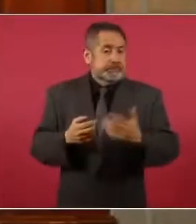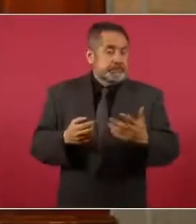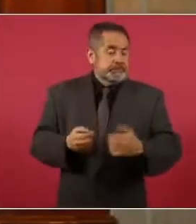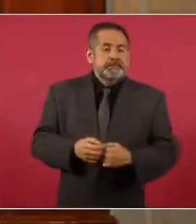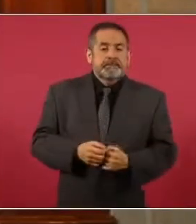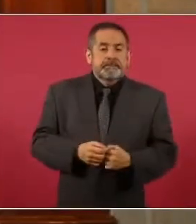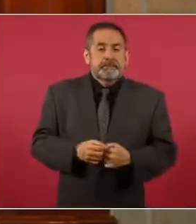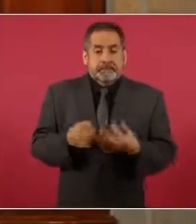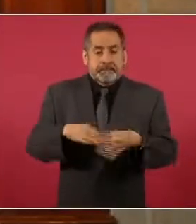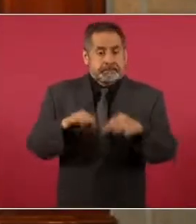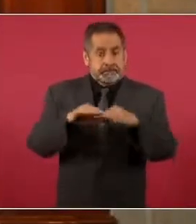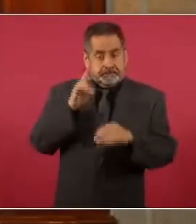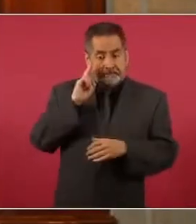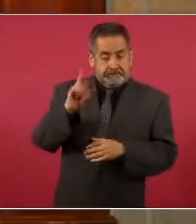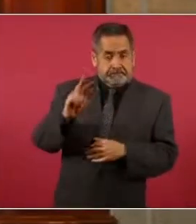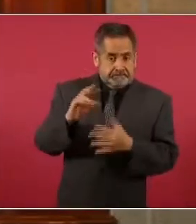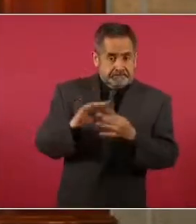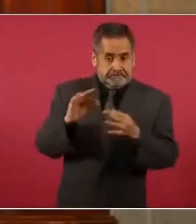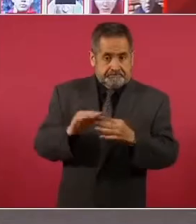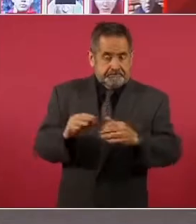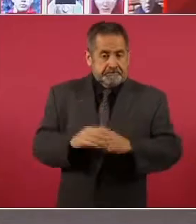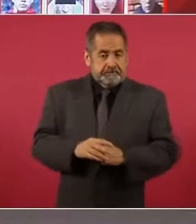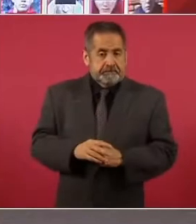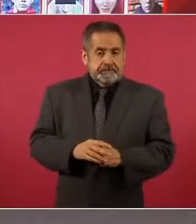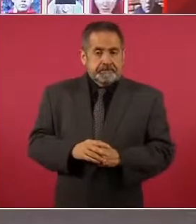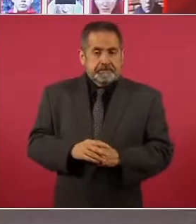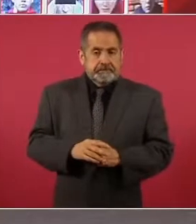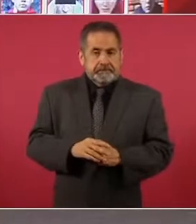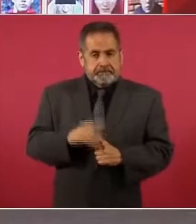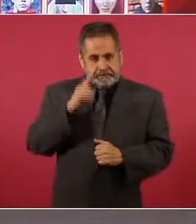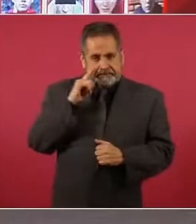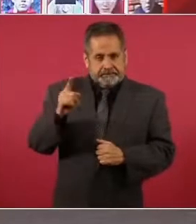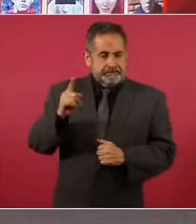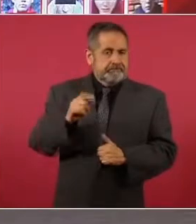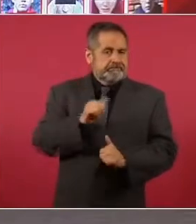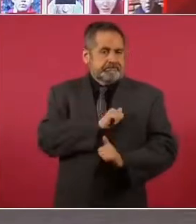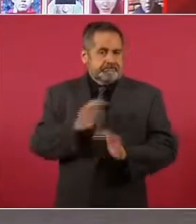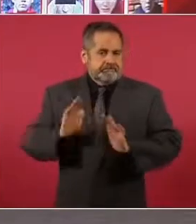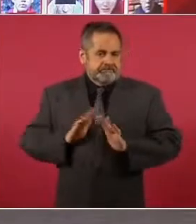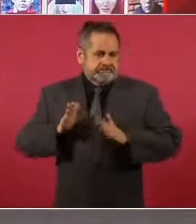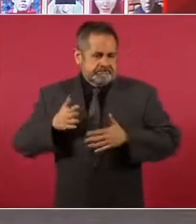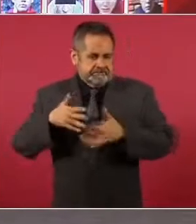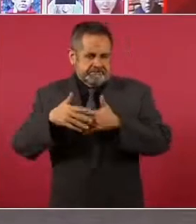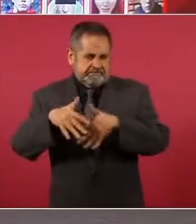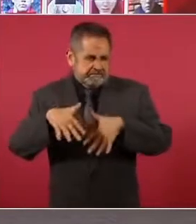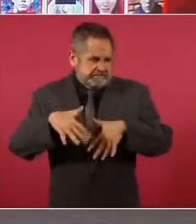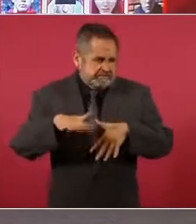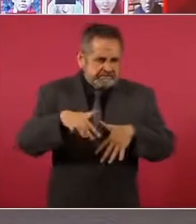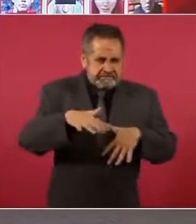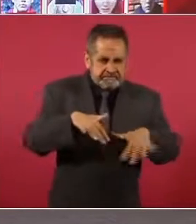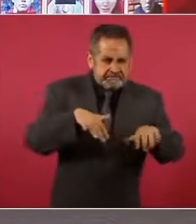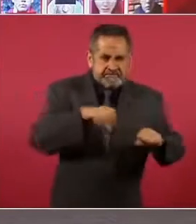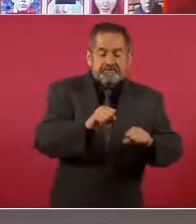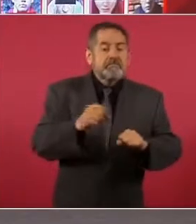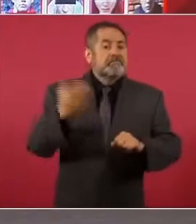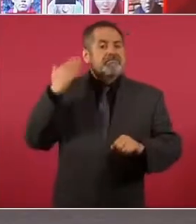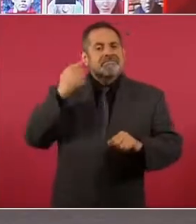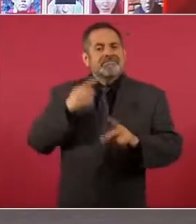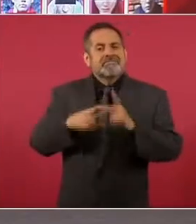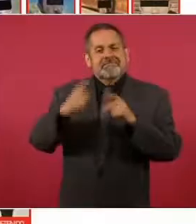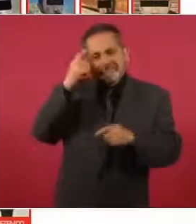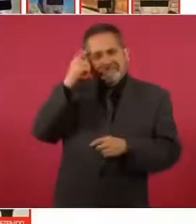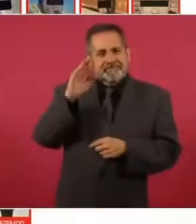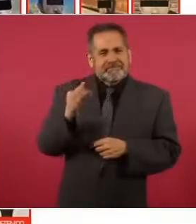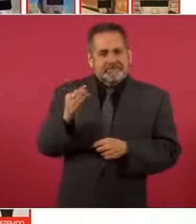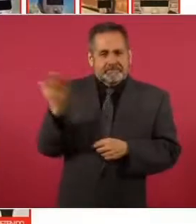resaltar, siguiente, que en este despliegue que lleva a cabo el ejército a partir del evento que hubo en febrero del